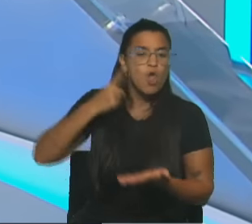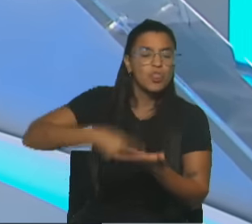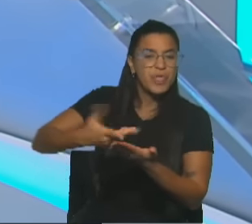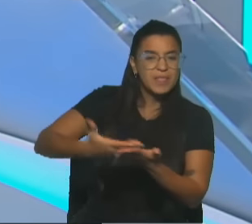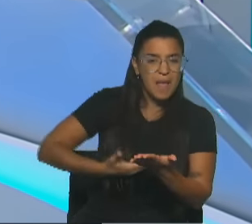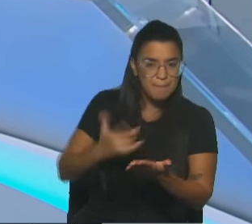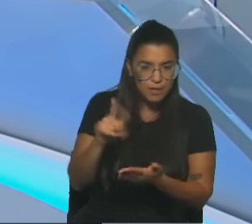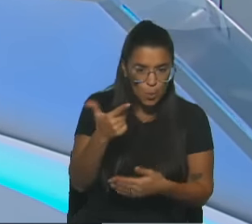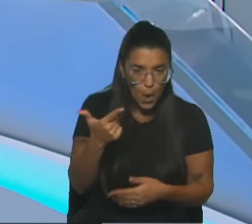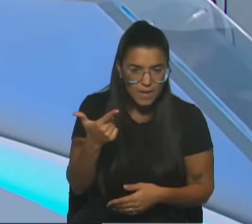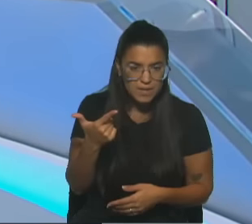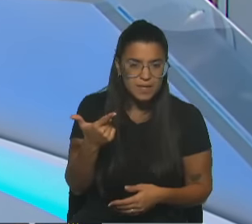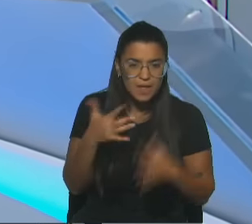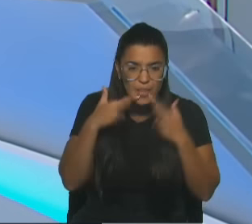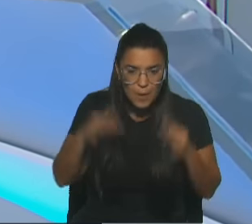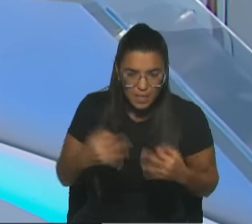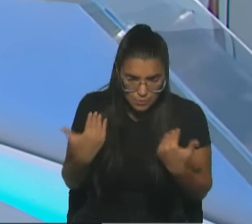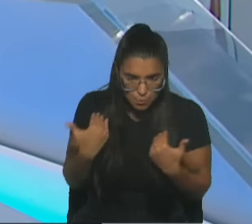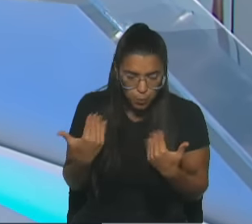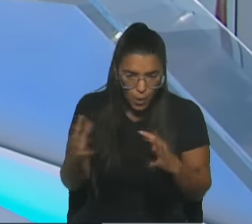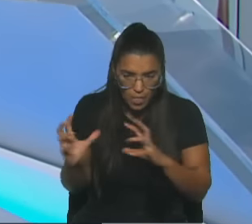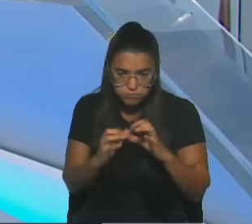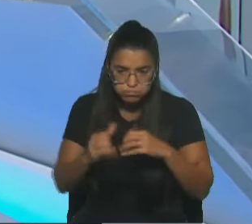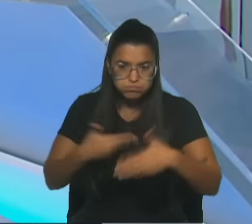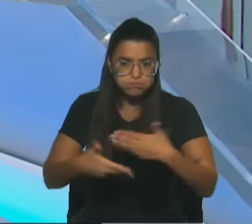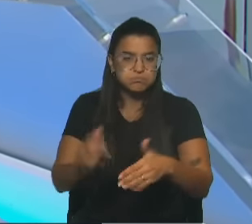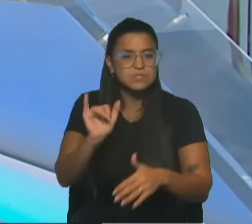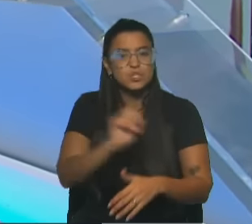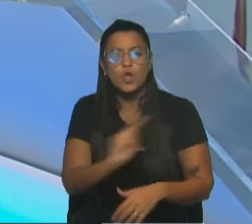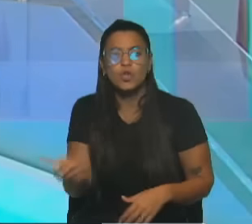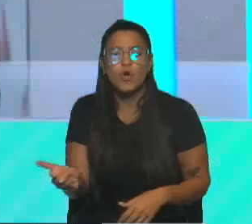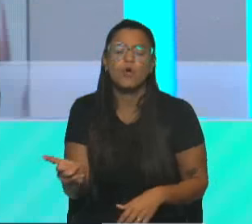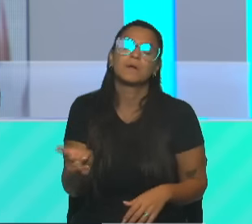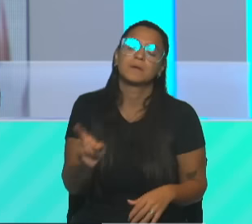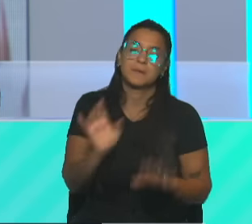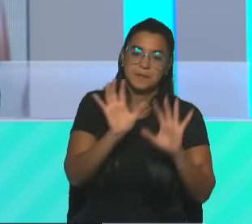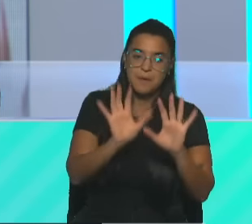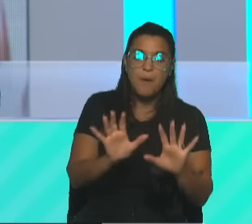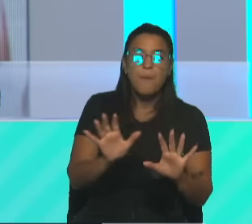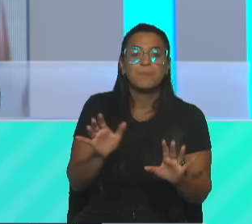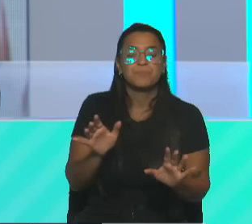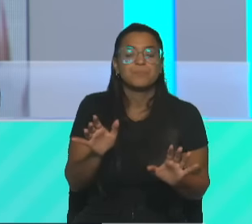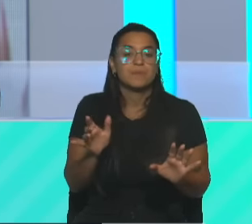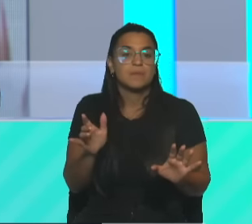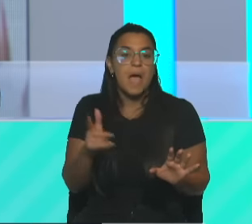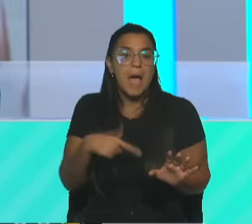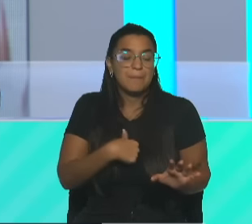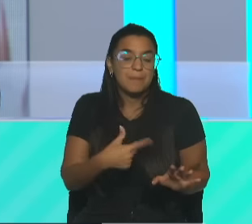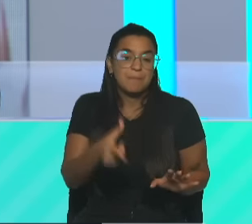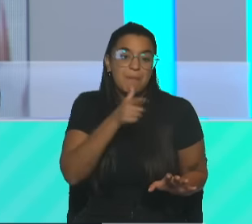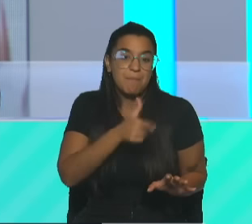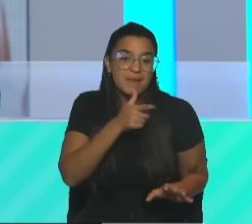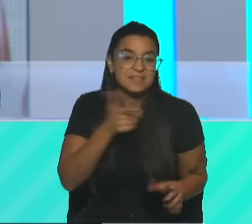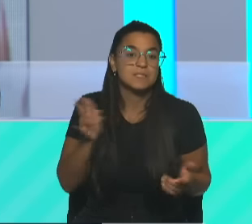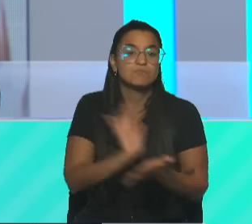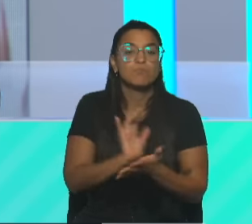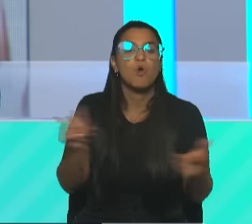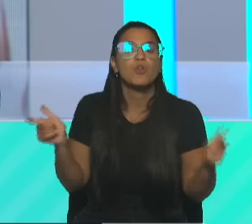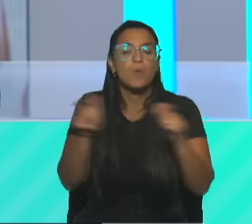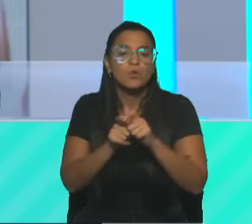posibilidad tiene de que realmente se pueda avanzar con el tema dict a ver va a ser me parece una una reunión para